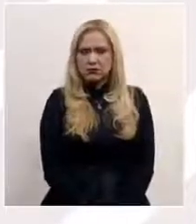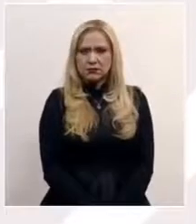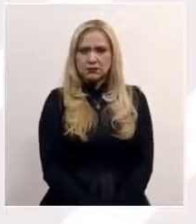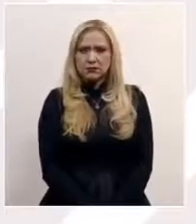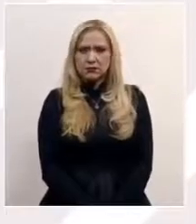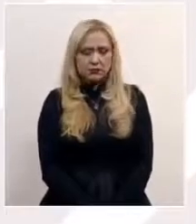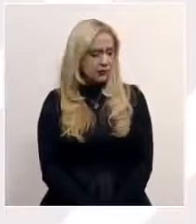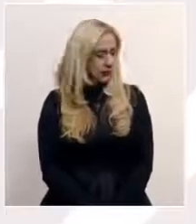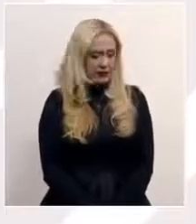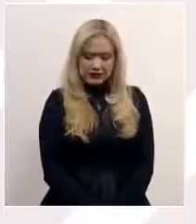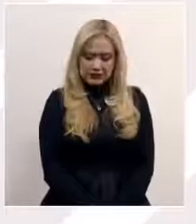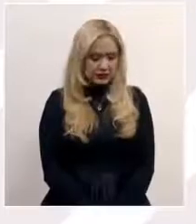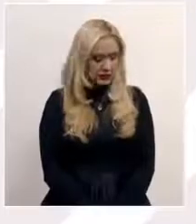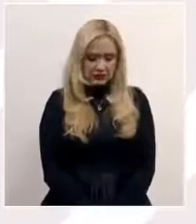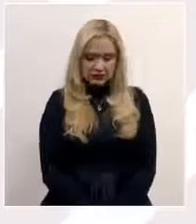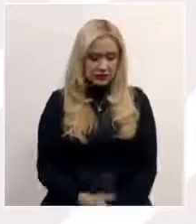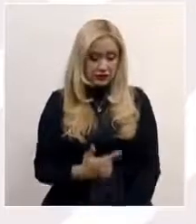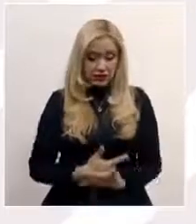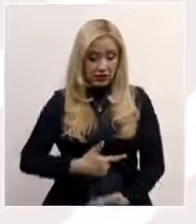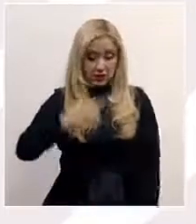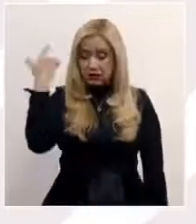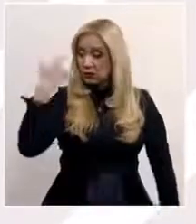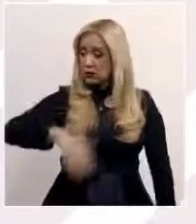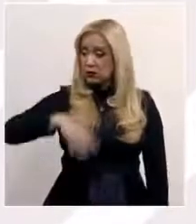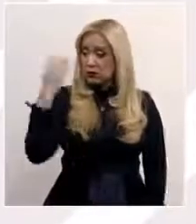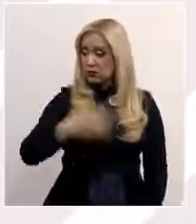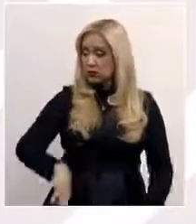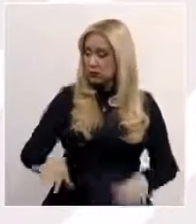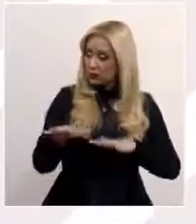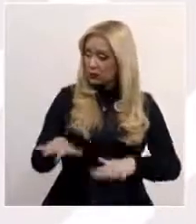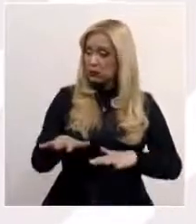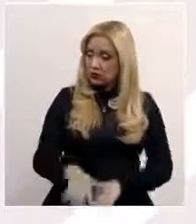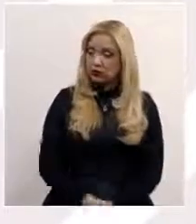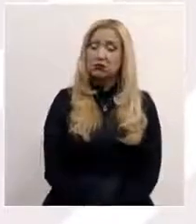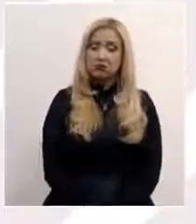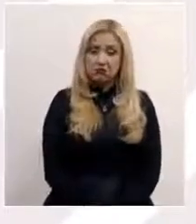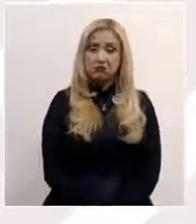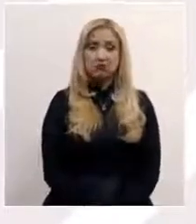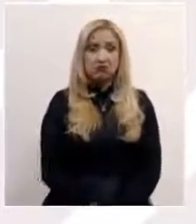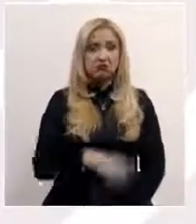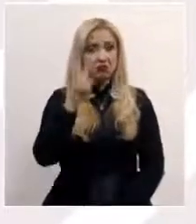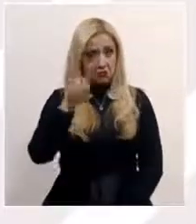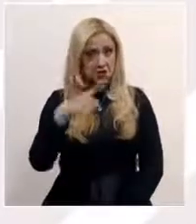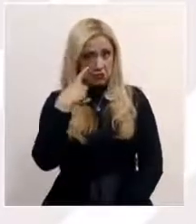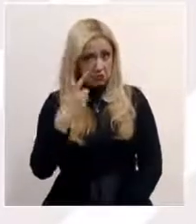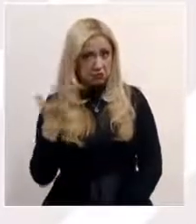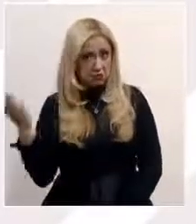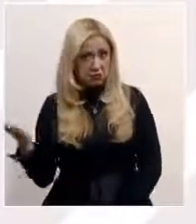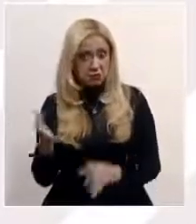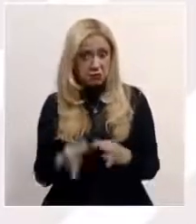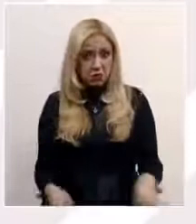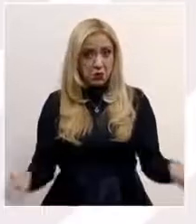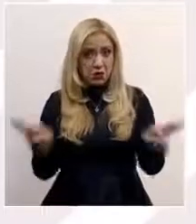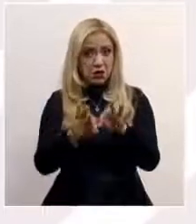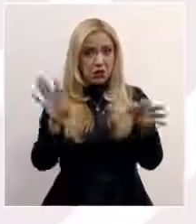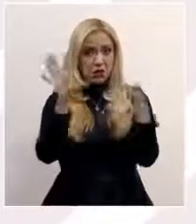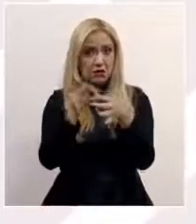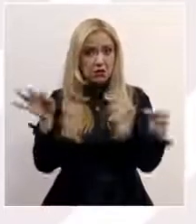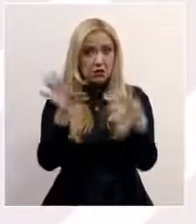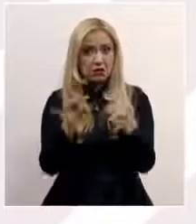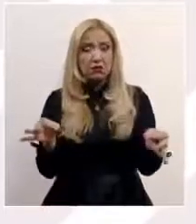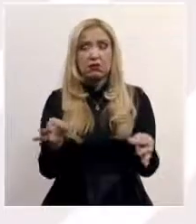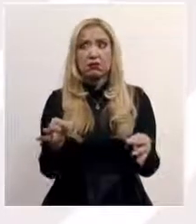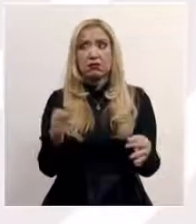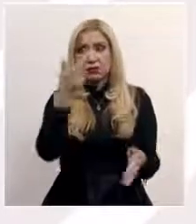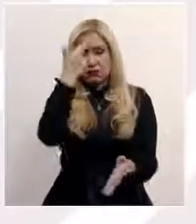Qué grave. Sí, sin duda, me parece que es fundamental y esto que mencionas, ¿no? Creo que el tema del reconocimiento de esta práctica de